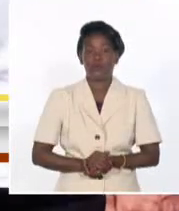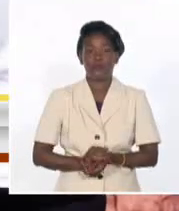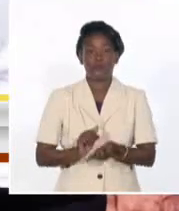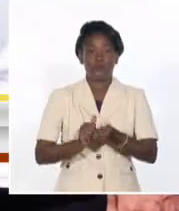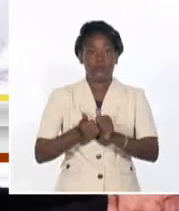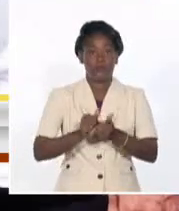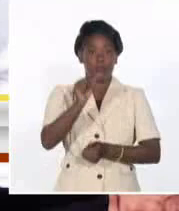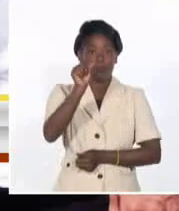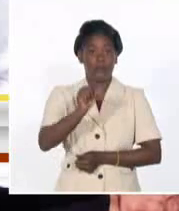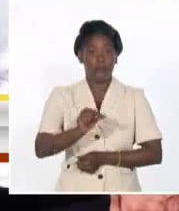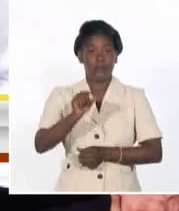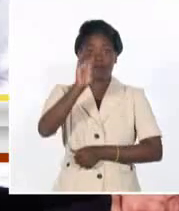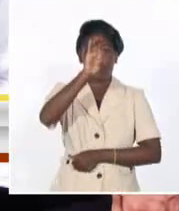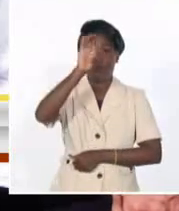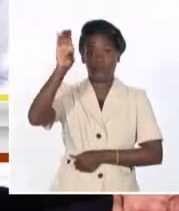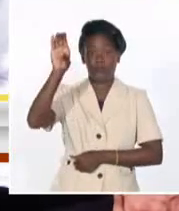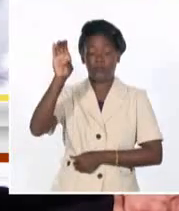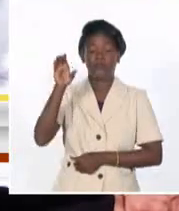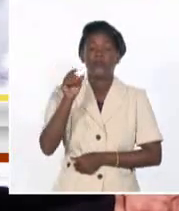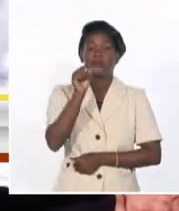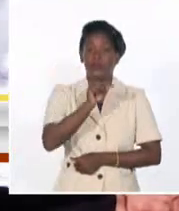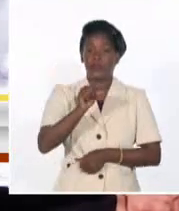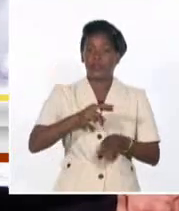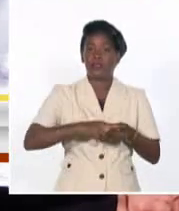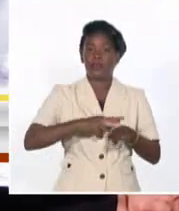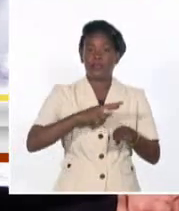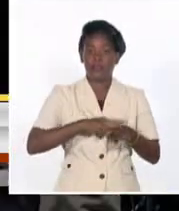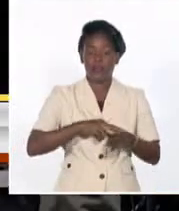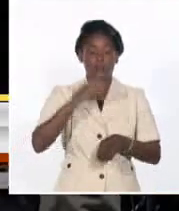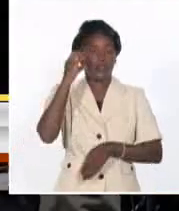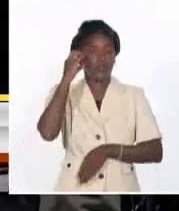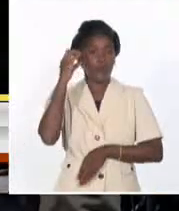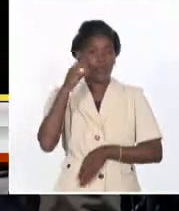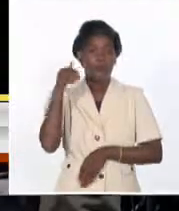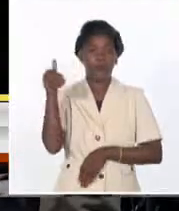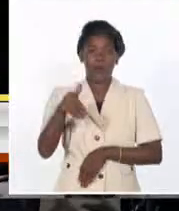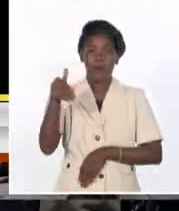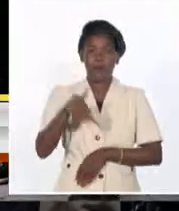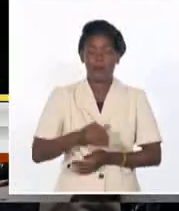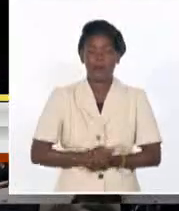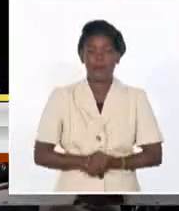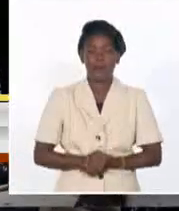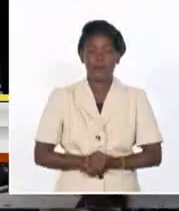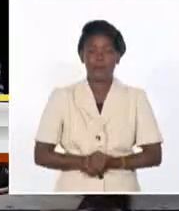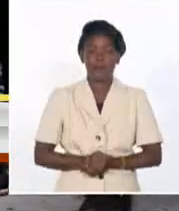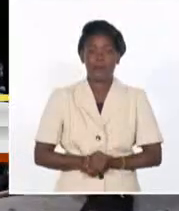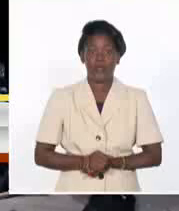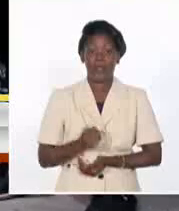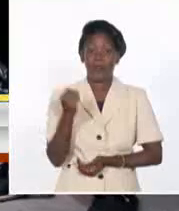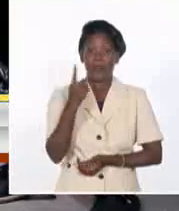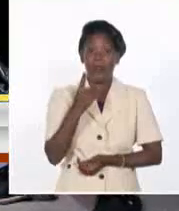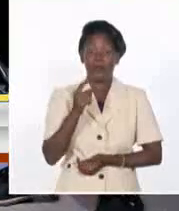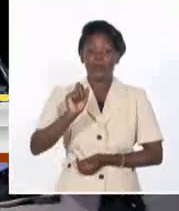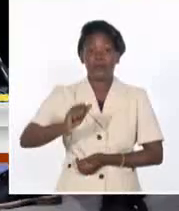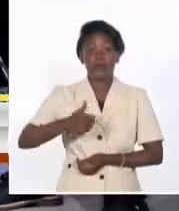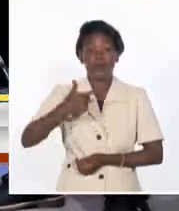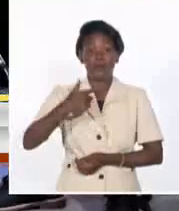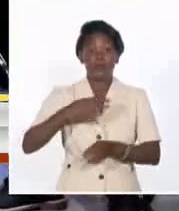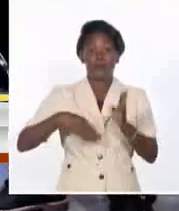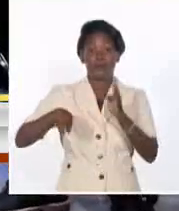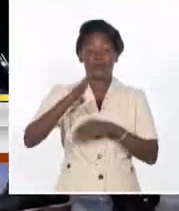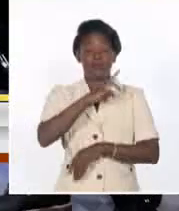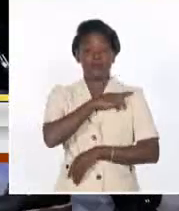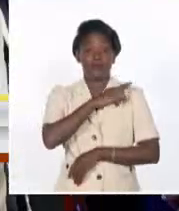y las organizaciones políticas y de masas. Raúl Fornés Valenciano, vicepresidente primero del INDER, tuvo a su cargo las palabras